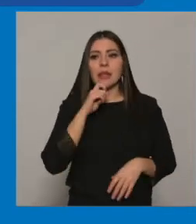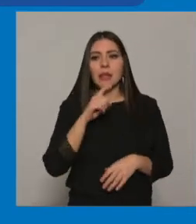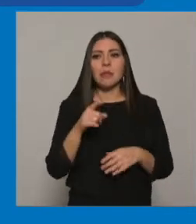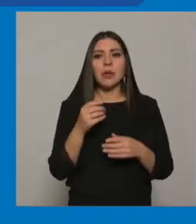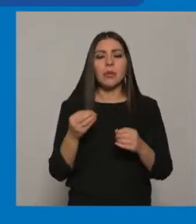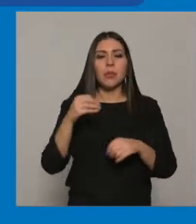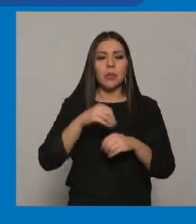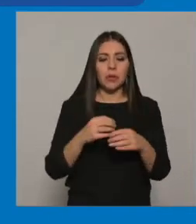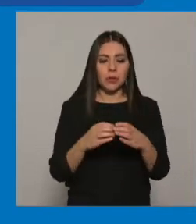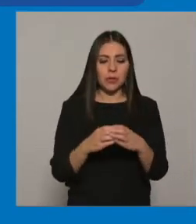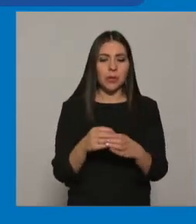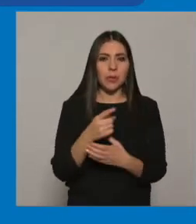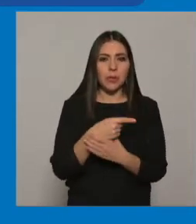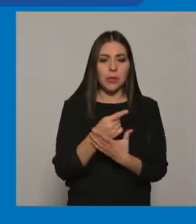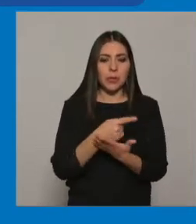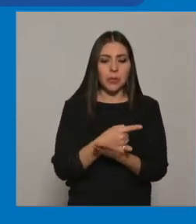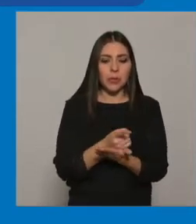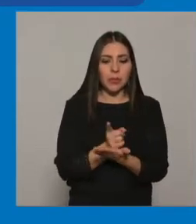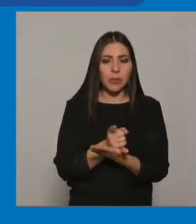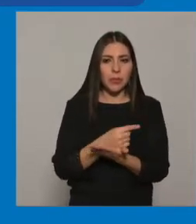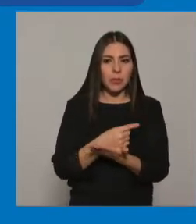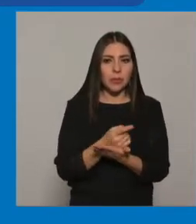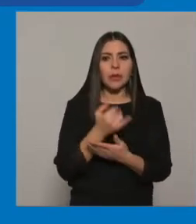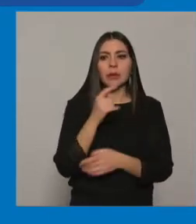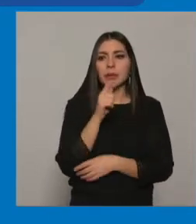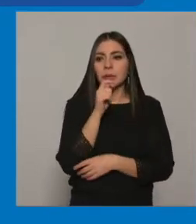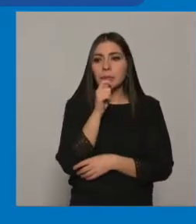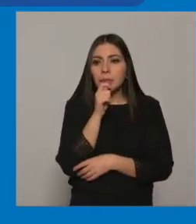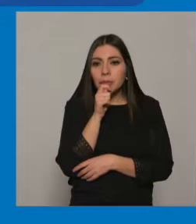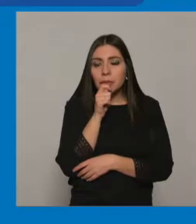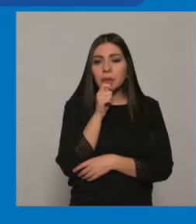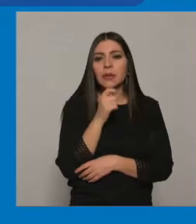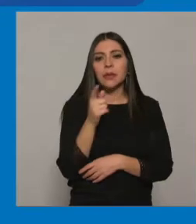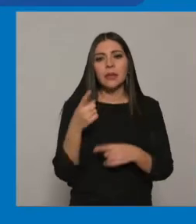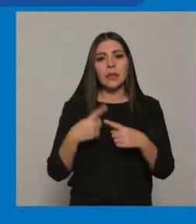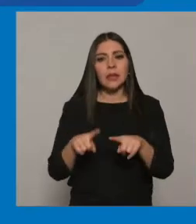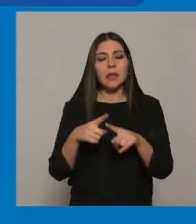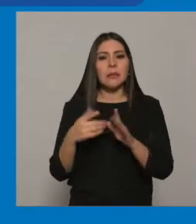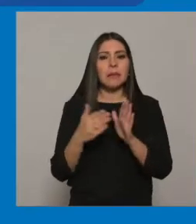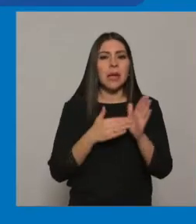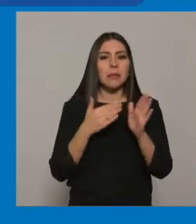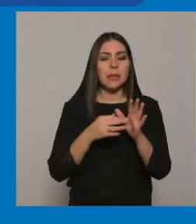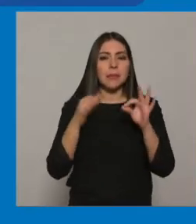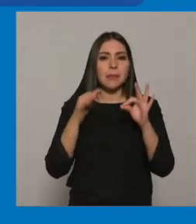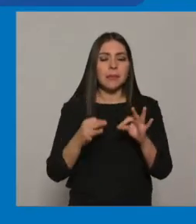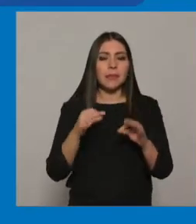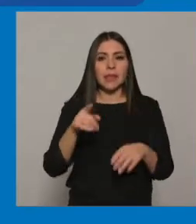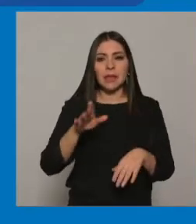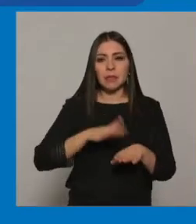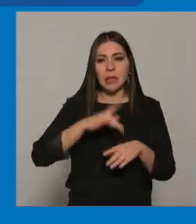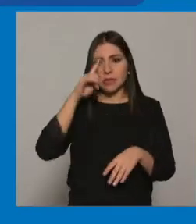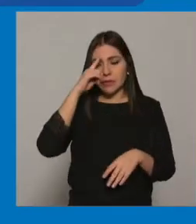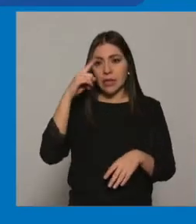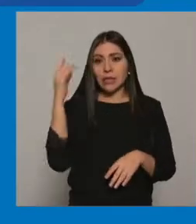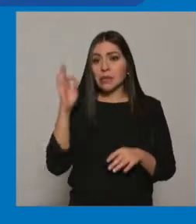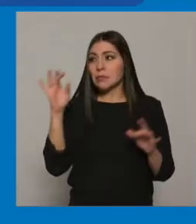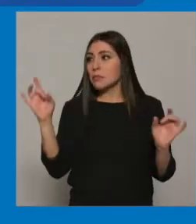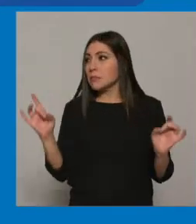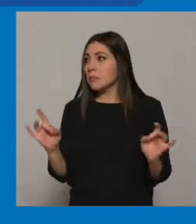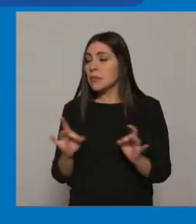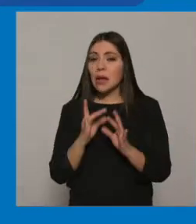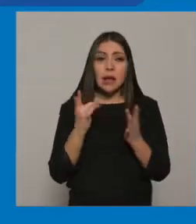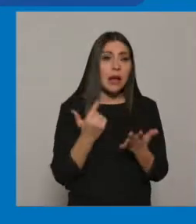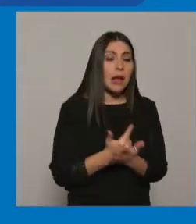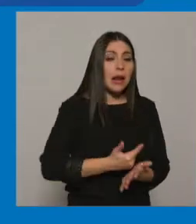de la vida, una botellita de agua, y ahí los documentos oficiales. ¿Por qué? Pues porque así es de fácil. Pasa algo y usted por lo menos